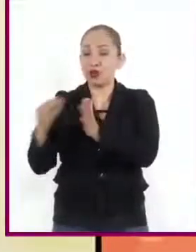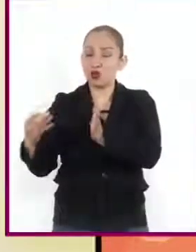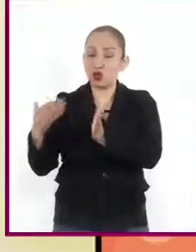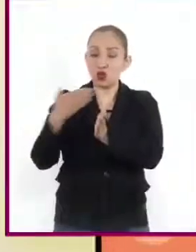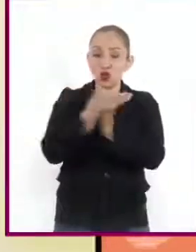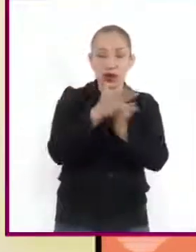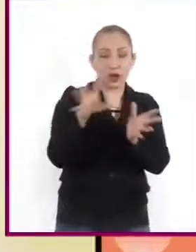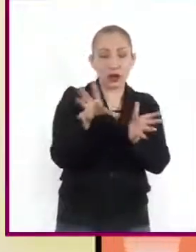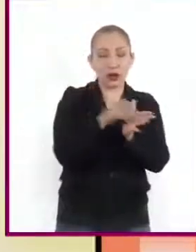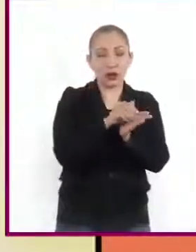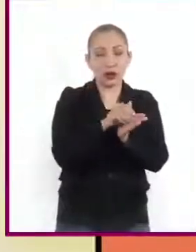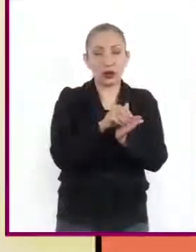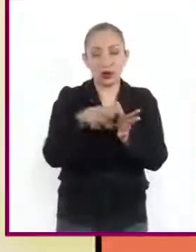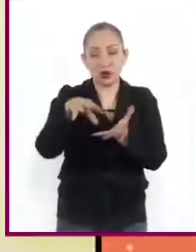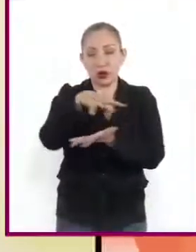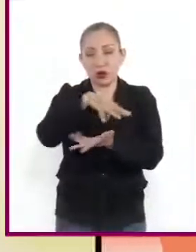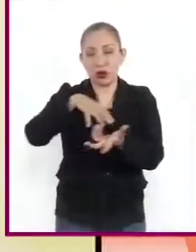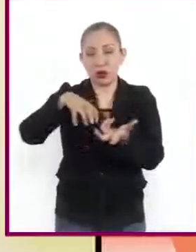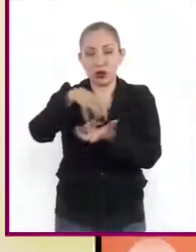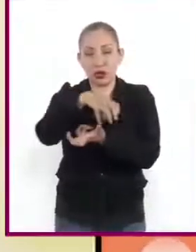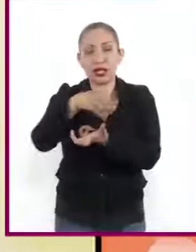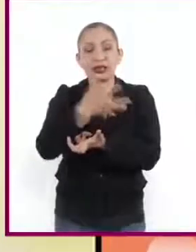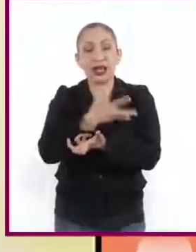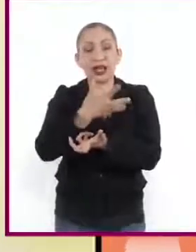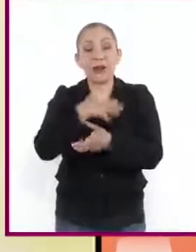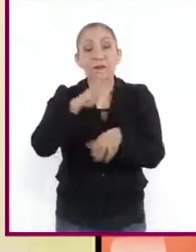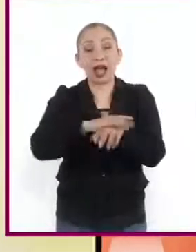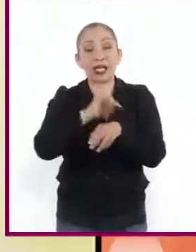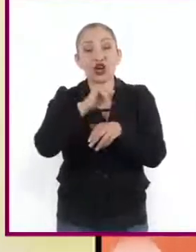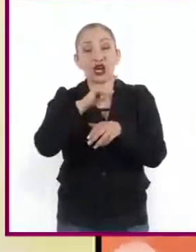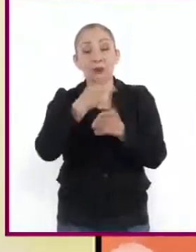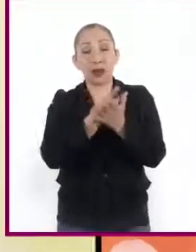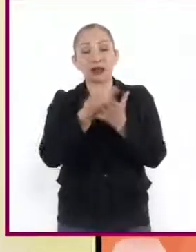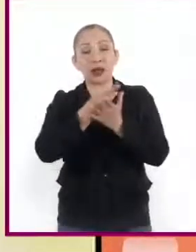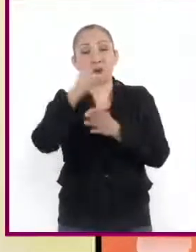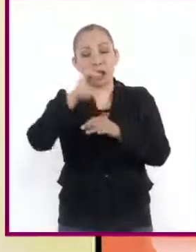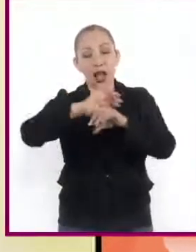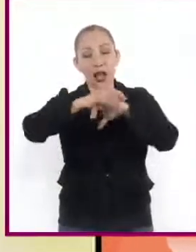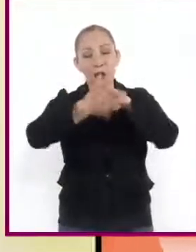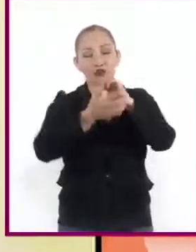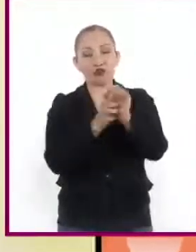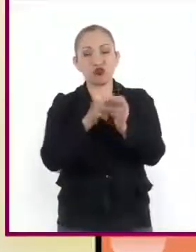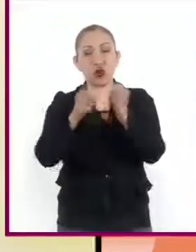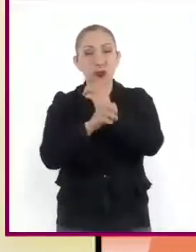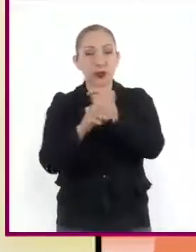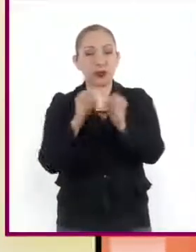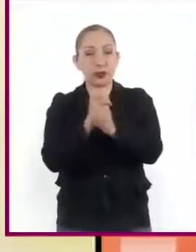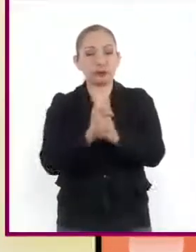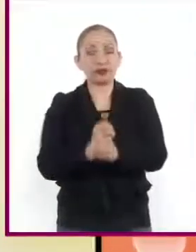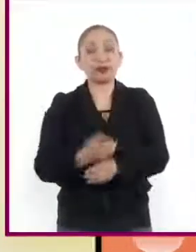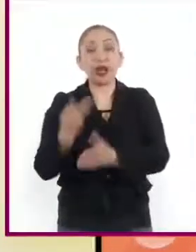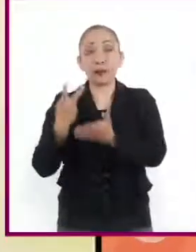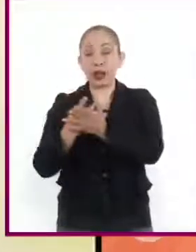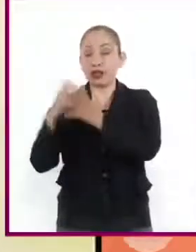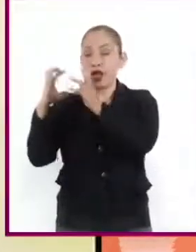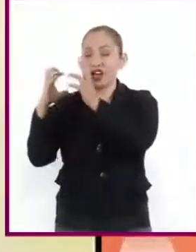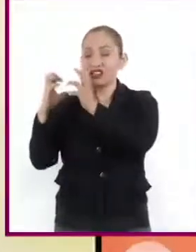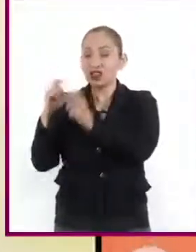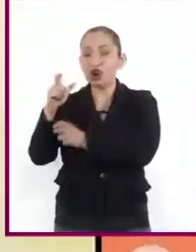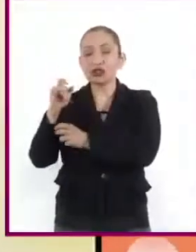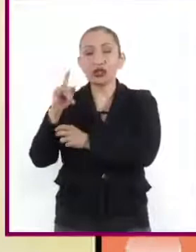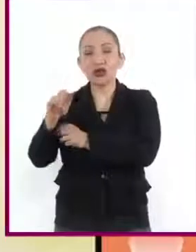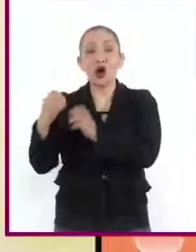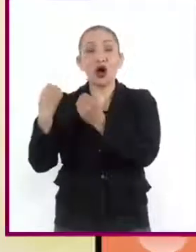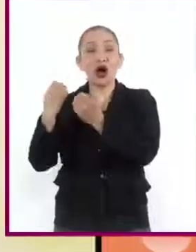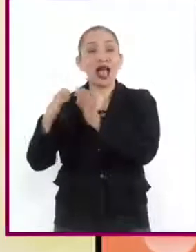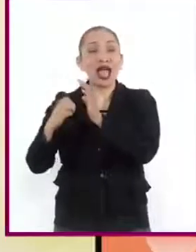la disolución. De esta forma se cuenta con más iones de plata para recubrir el objeto. La plata se oxida ya que pierde